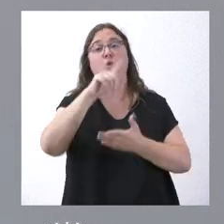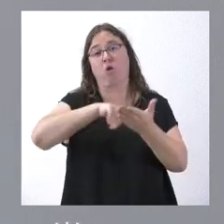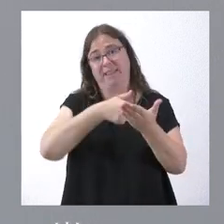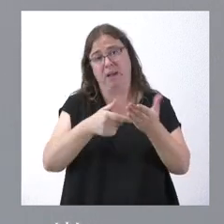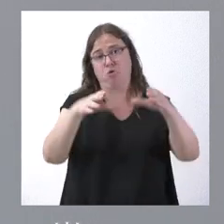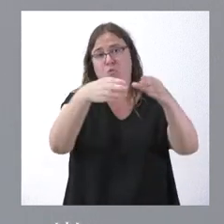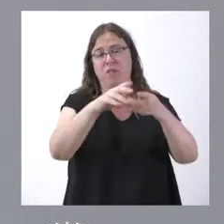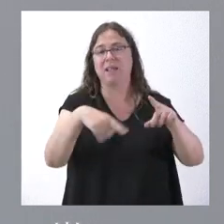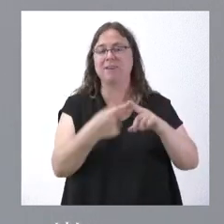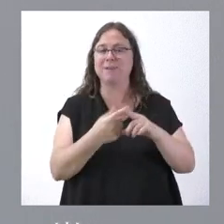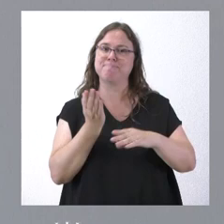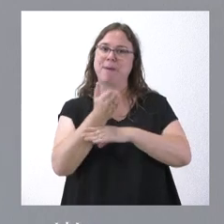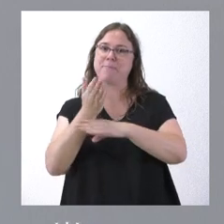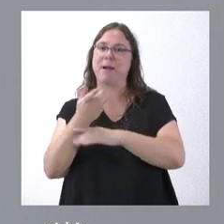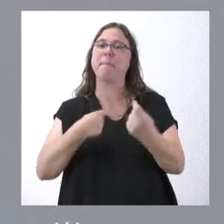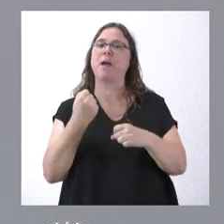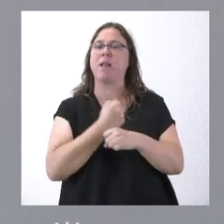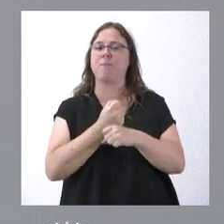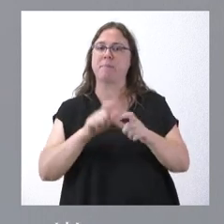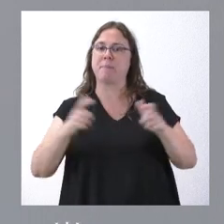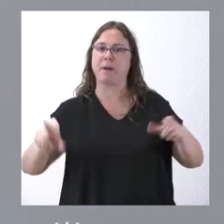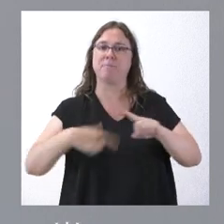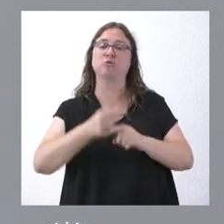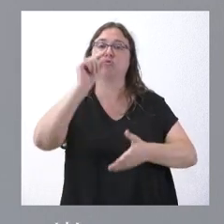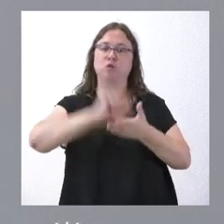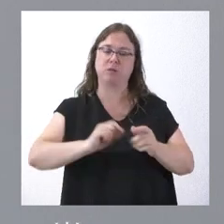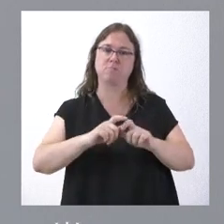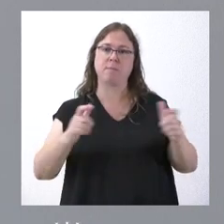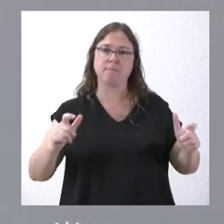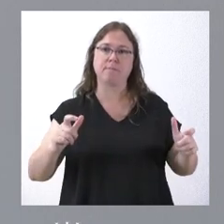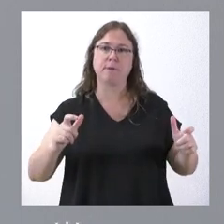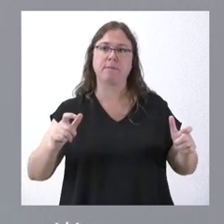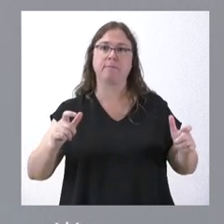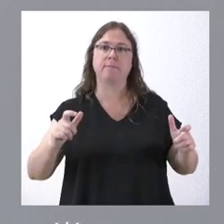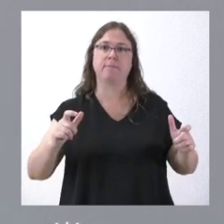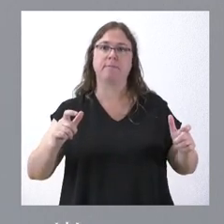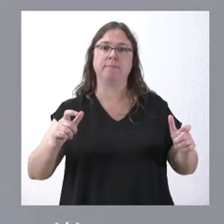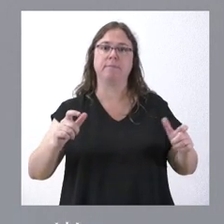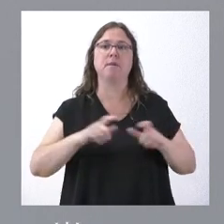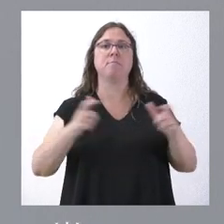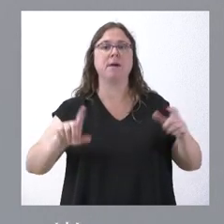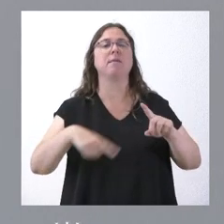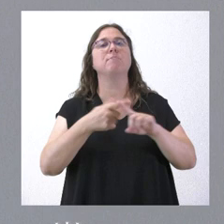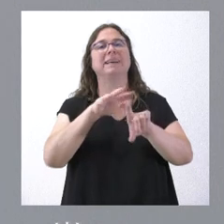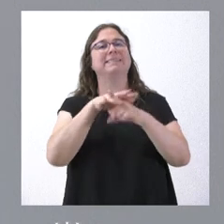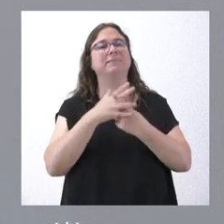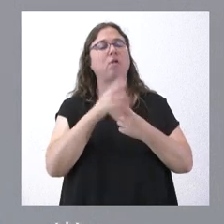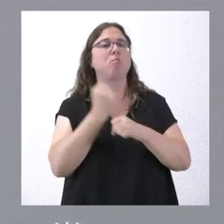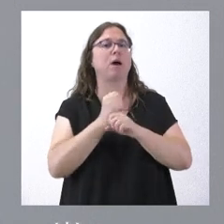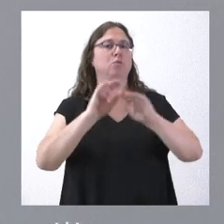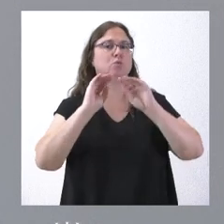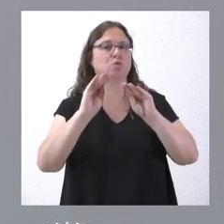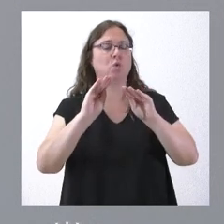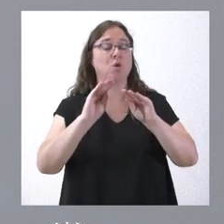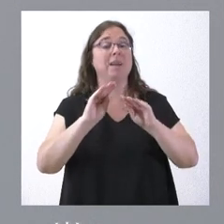aumentar su presencia en el mercado laboral, la contratación y la y la situación del empleo, mejorando